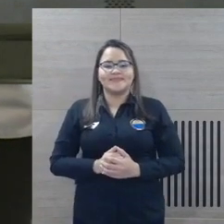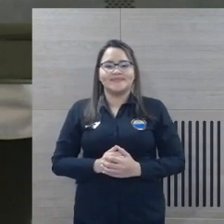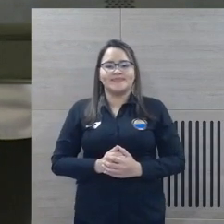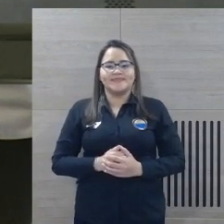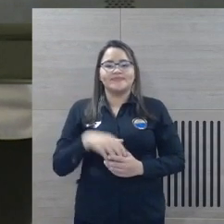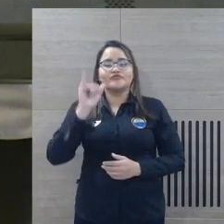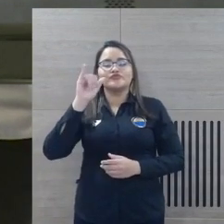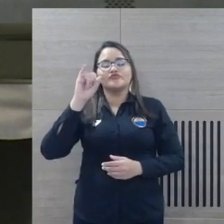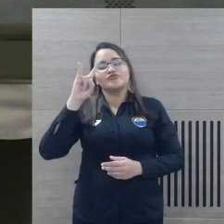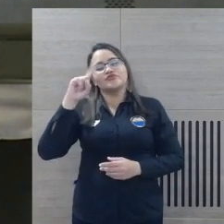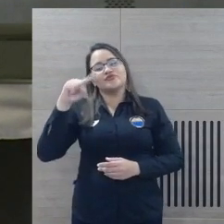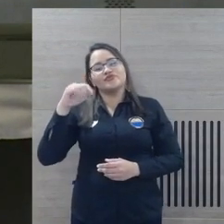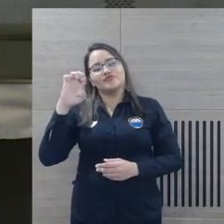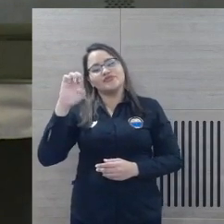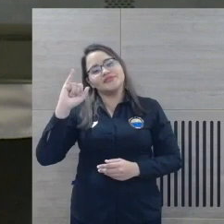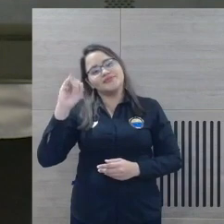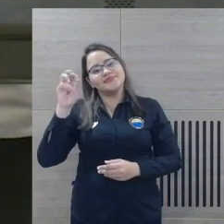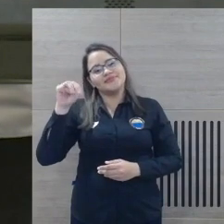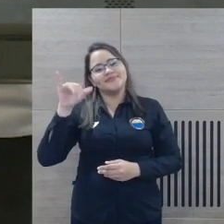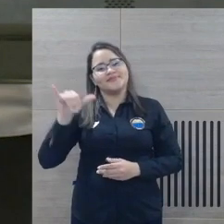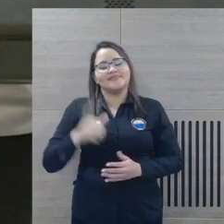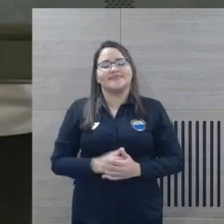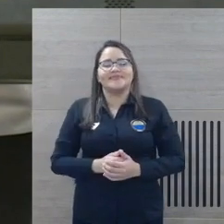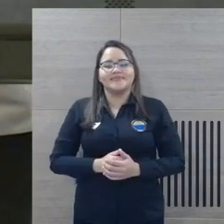Mayra Alejandra Fernández Polo.